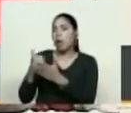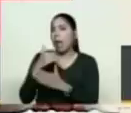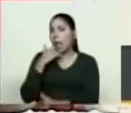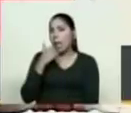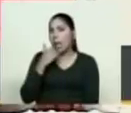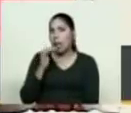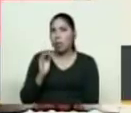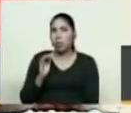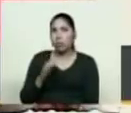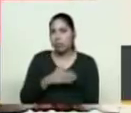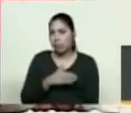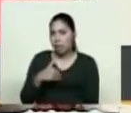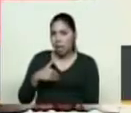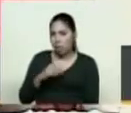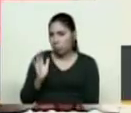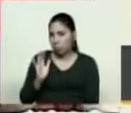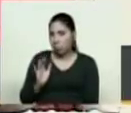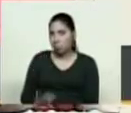con unas